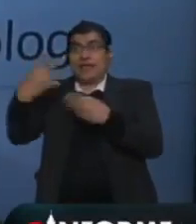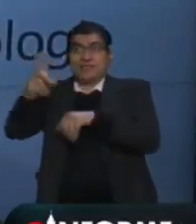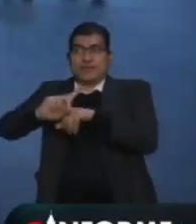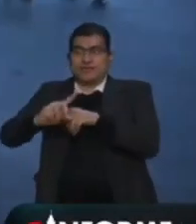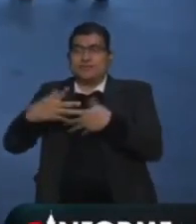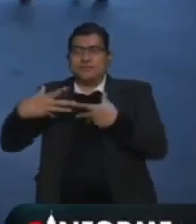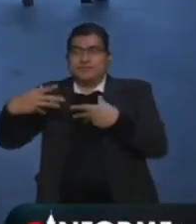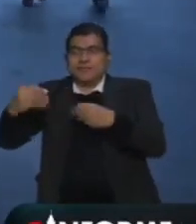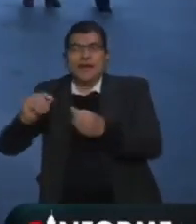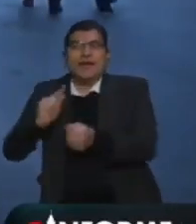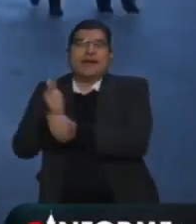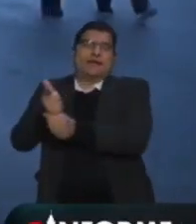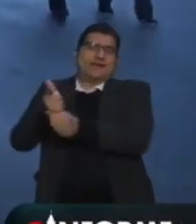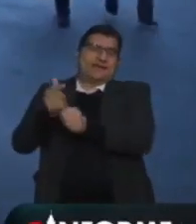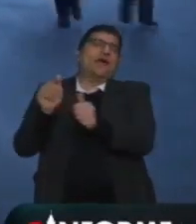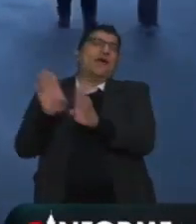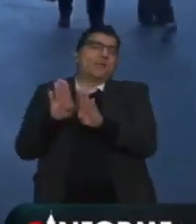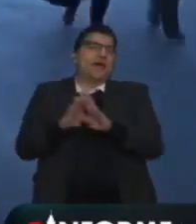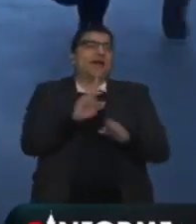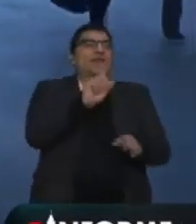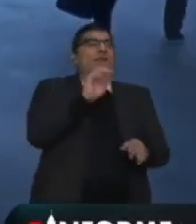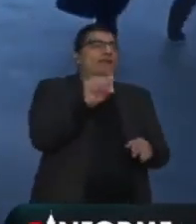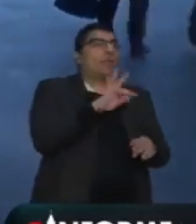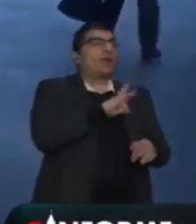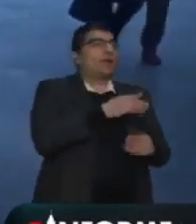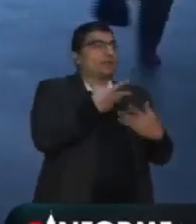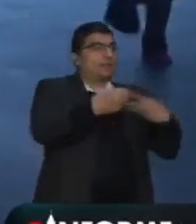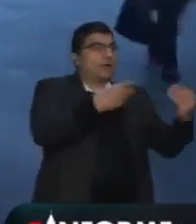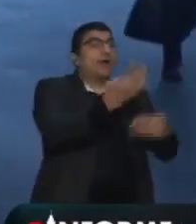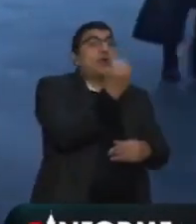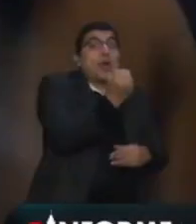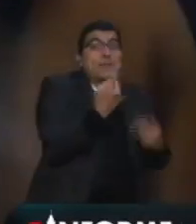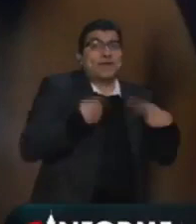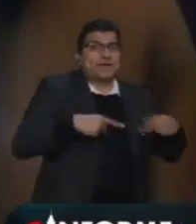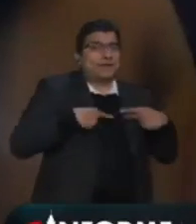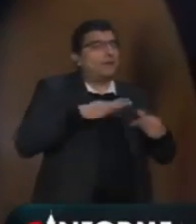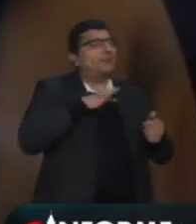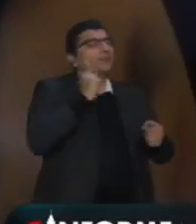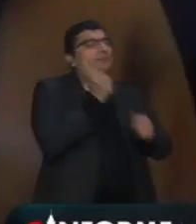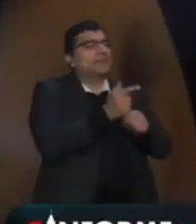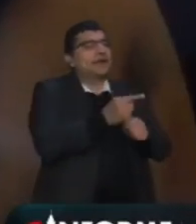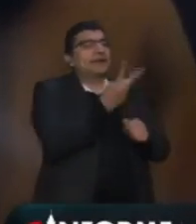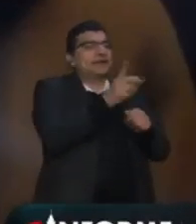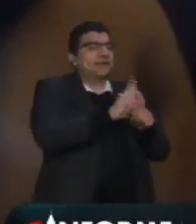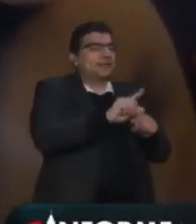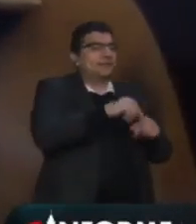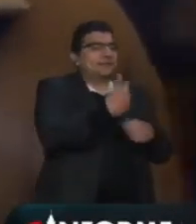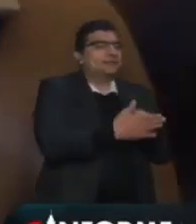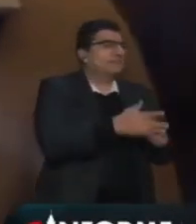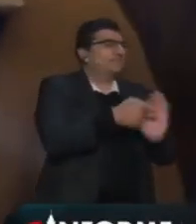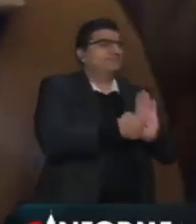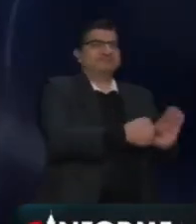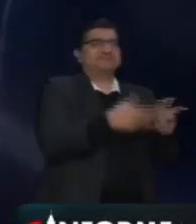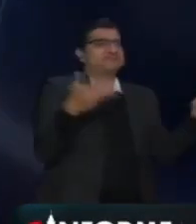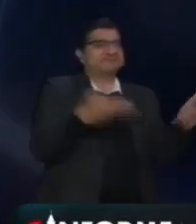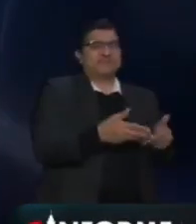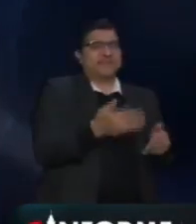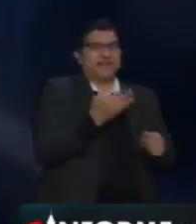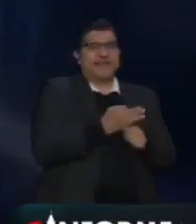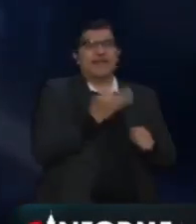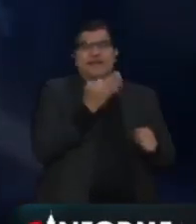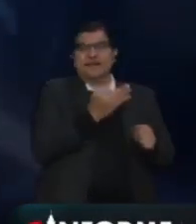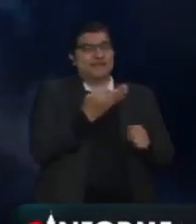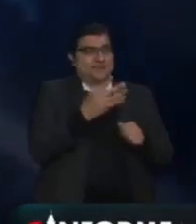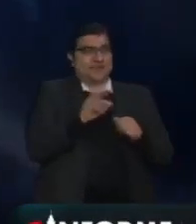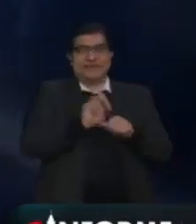tener síntomas. Delta, tú puedes infectar hasta 9 personas y los síntomas se presentan en 3 días. Entonces, en un lapso de 10 días, en